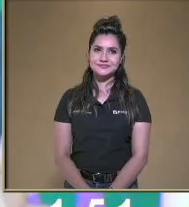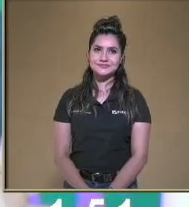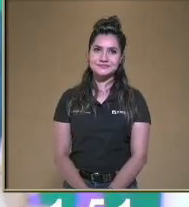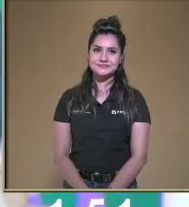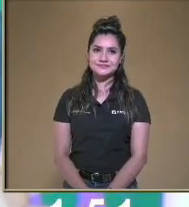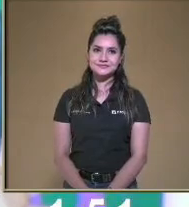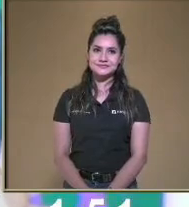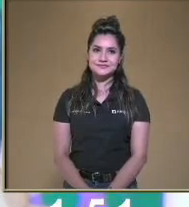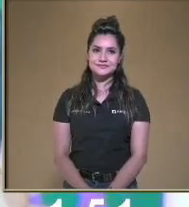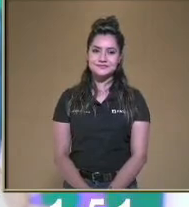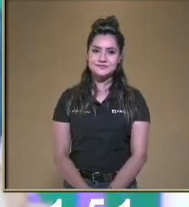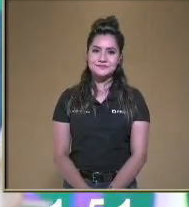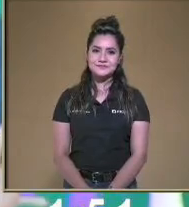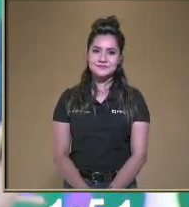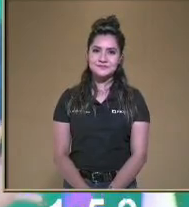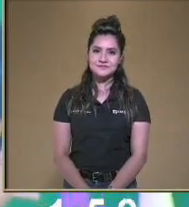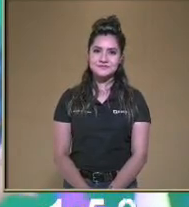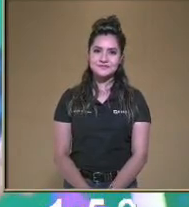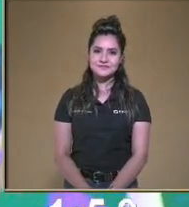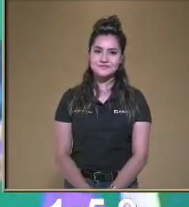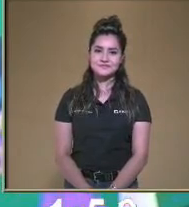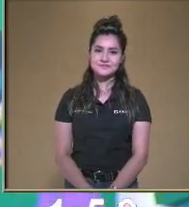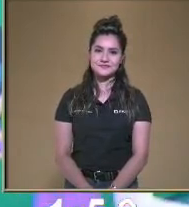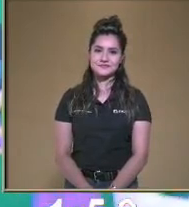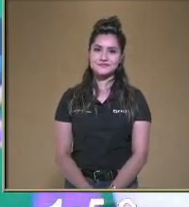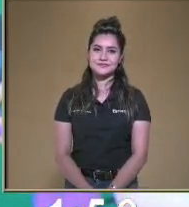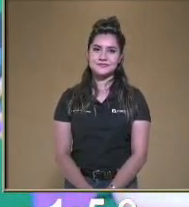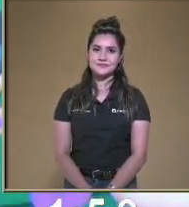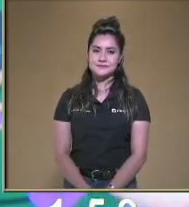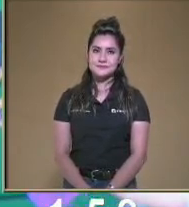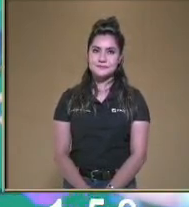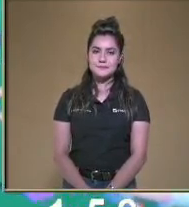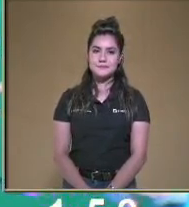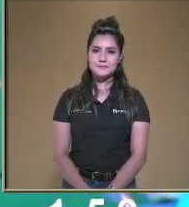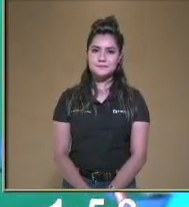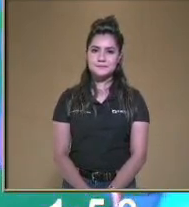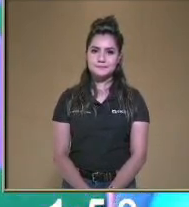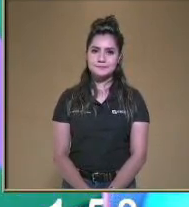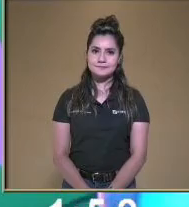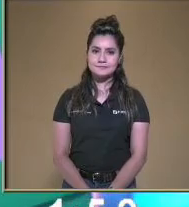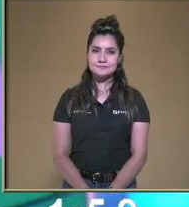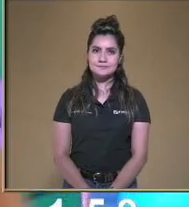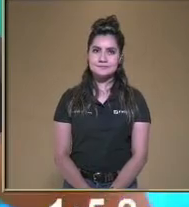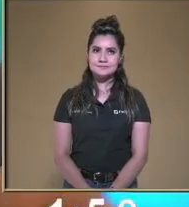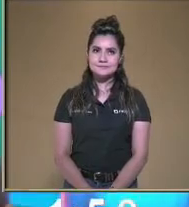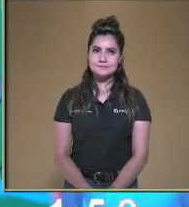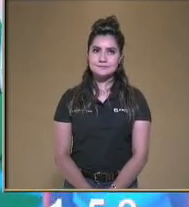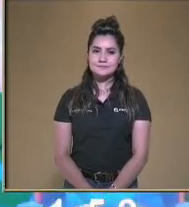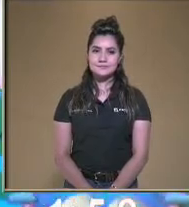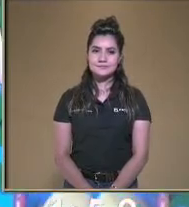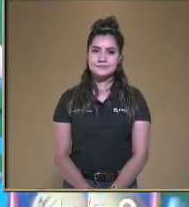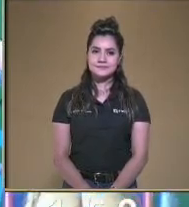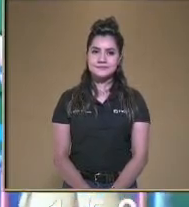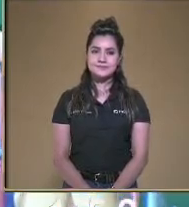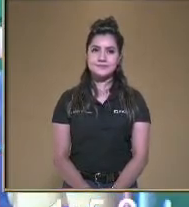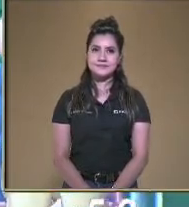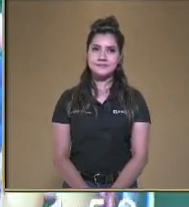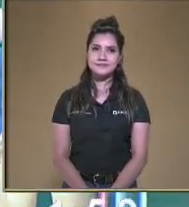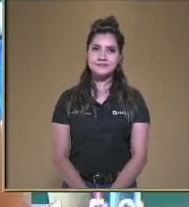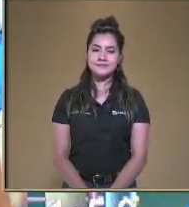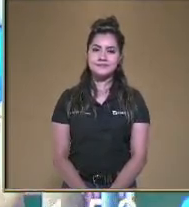3. Al otro lado. Y 1, 2, 3. Hombros. Y 1,